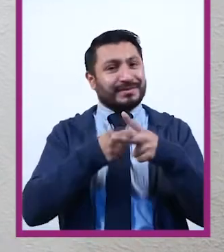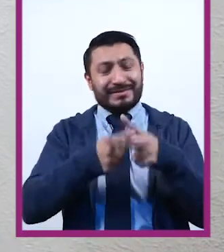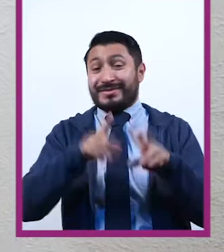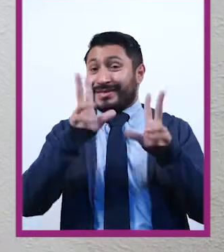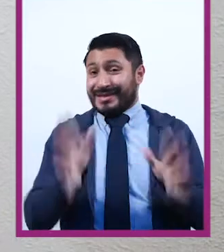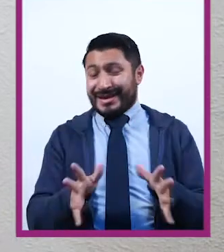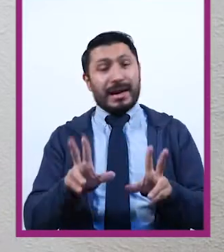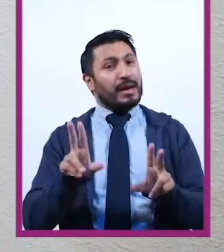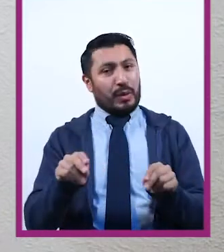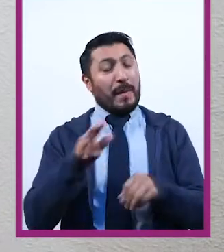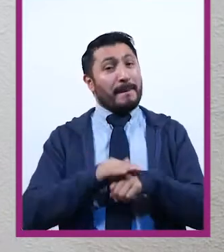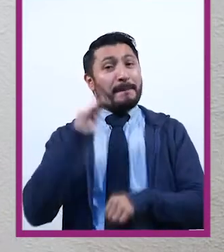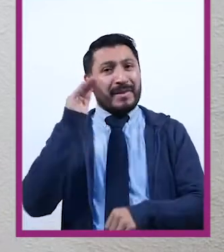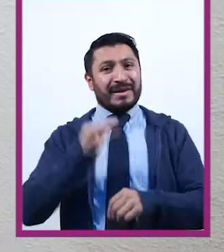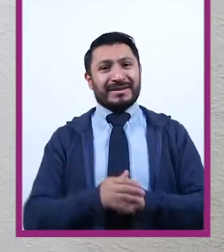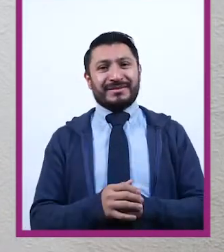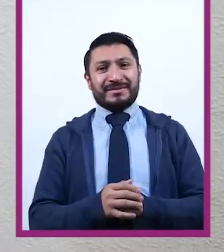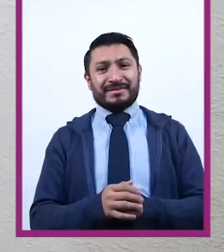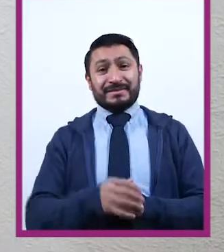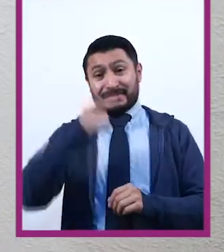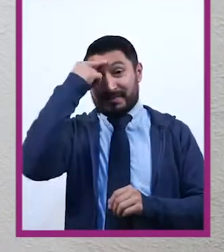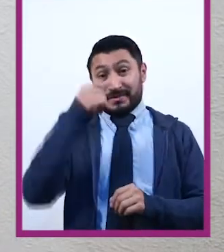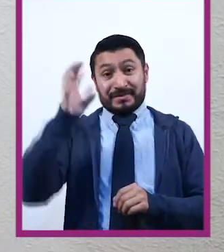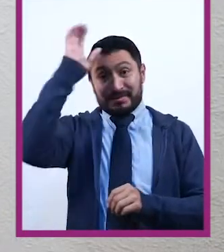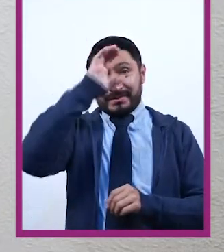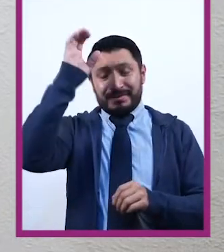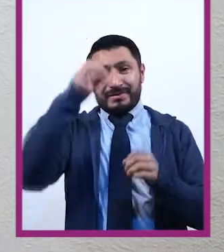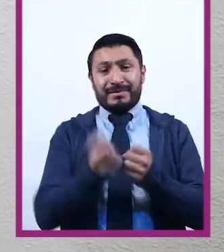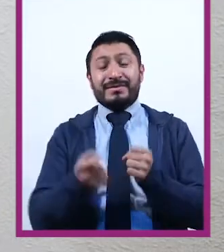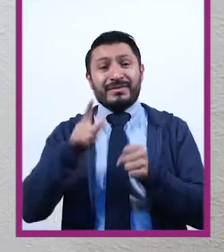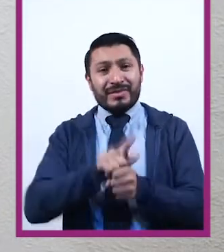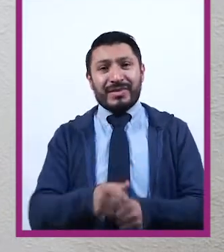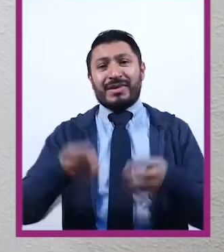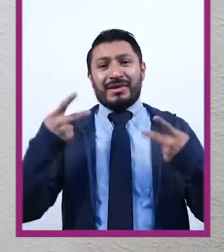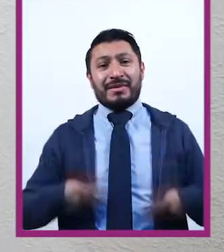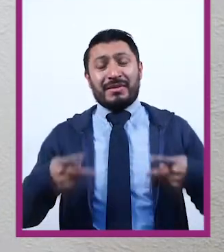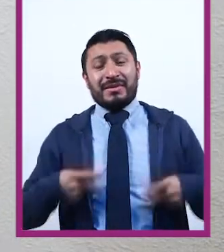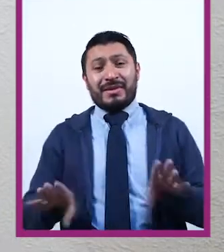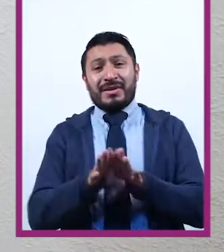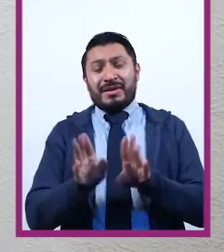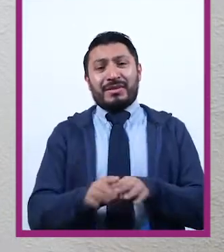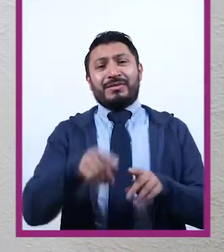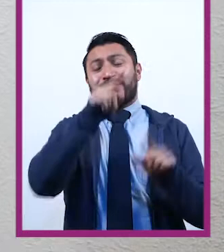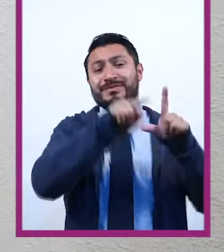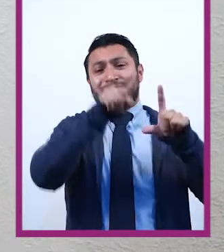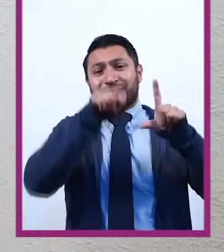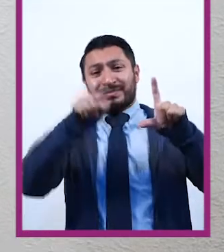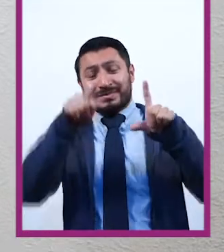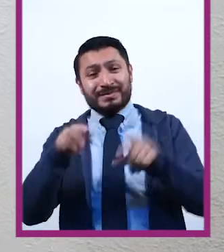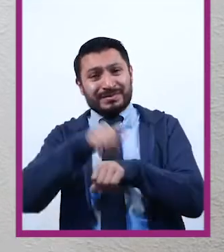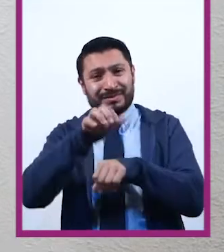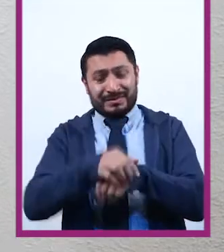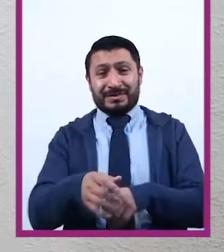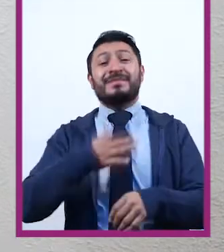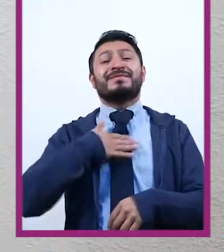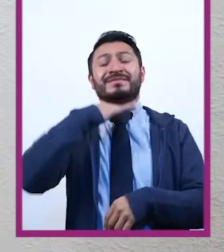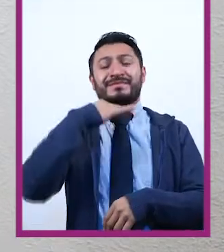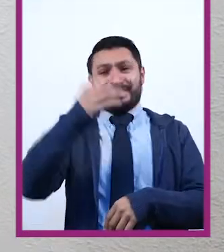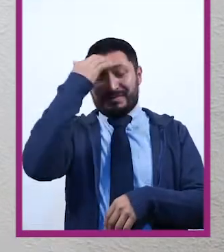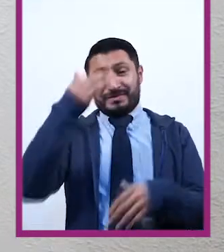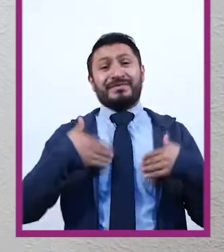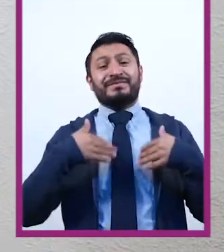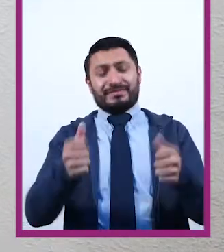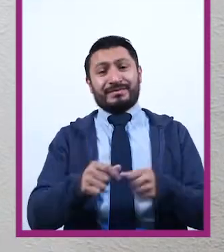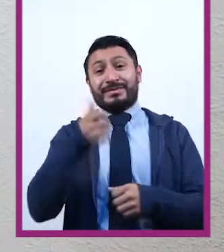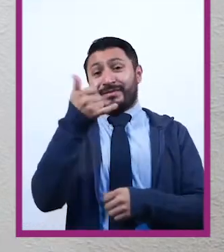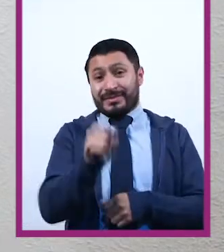usan las matemáticas. Para las ciencias sociales, los individuos somos una estadística digna de entender y conocer. Es así